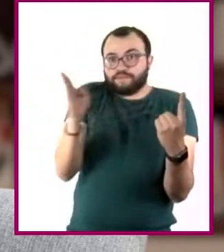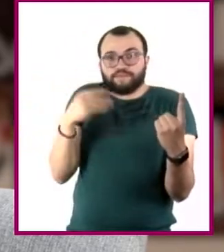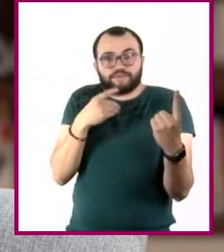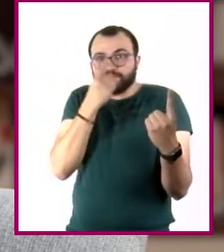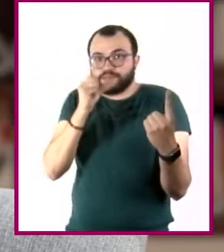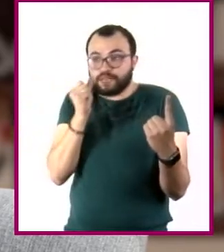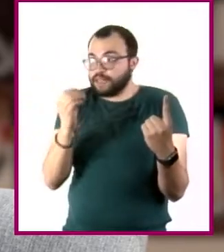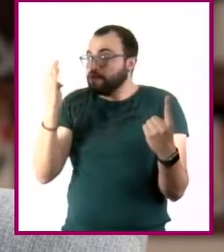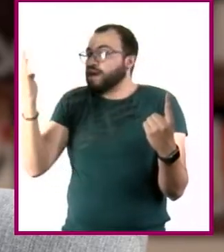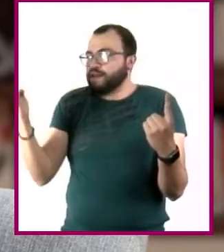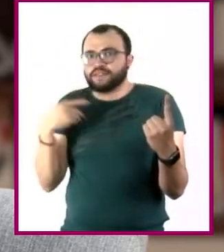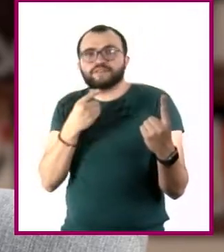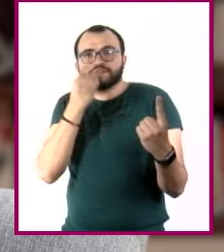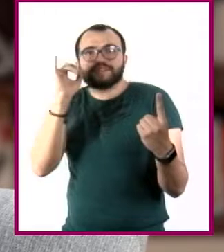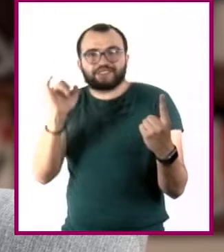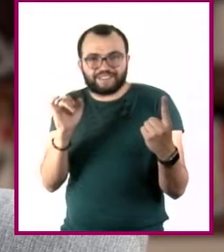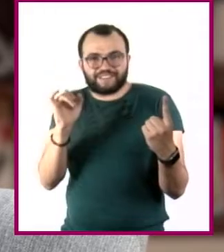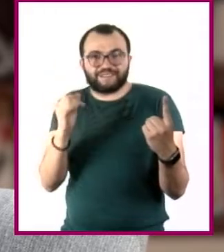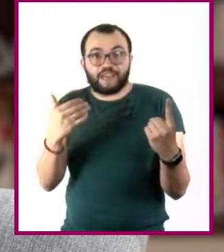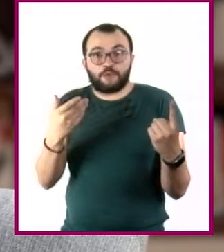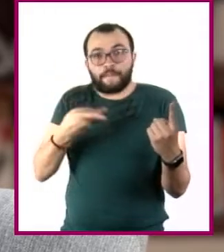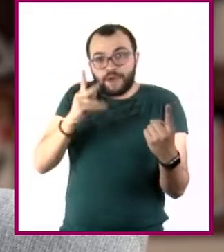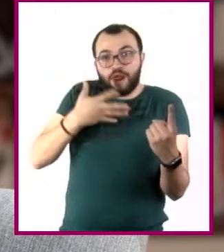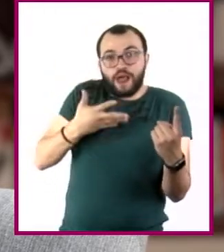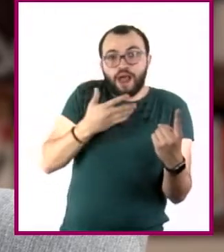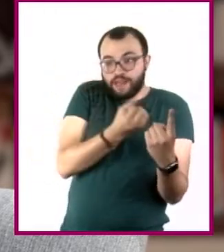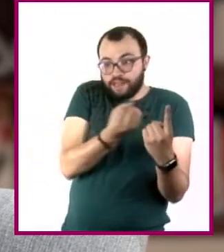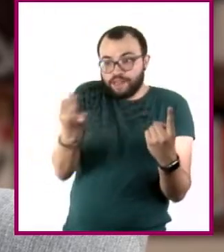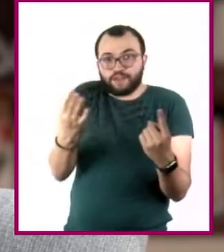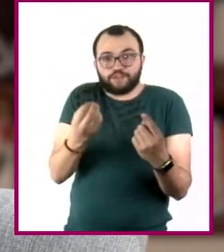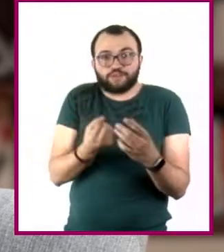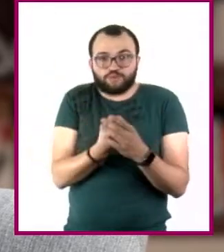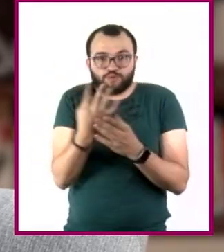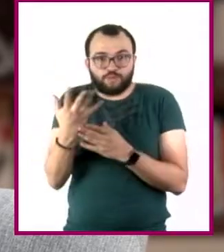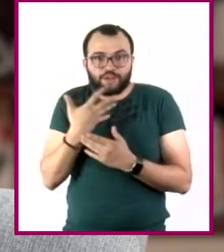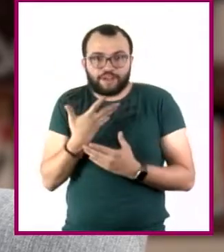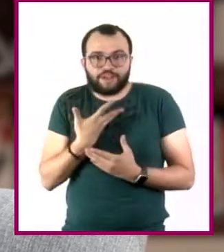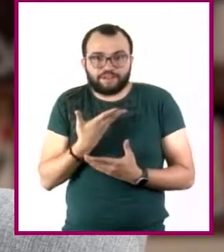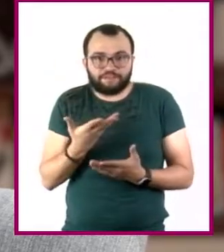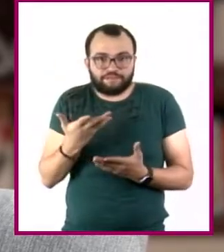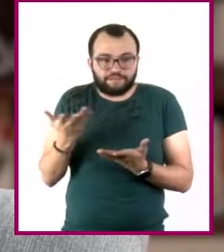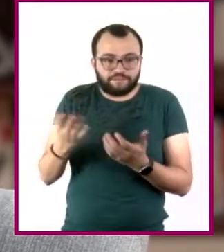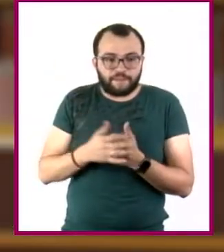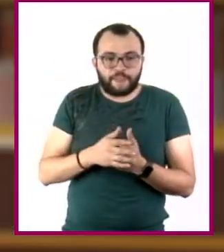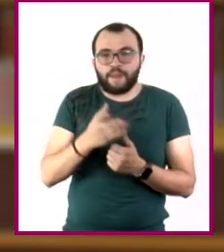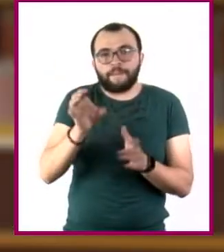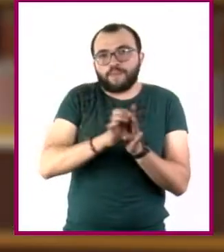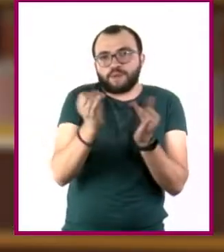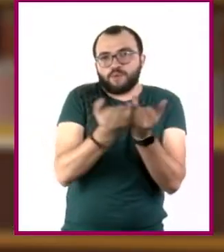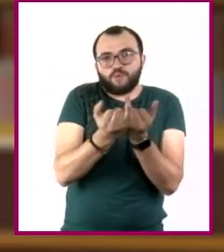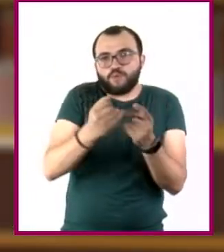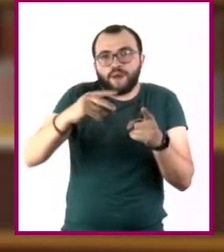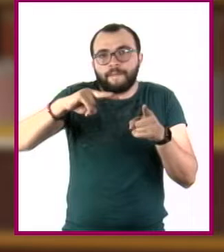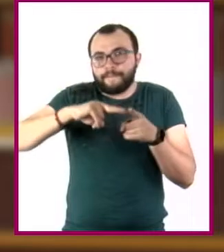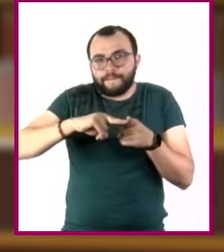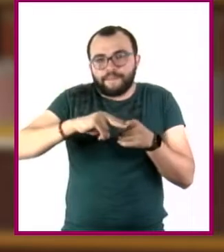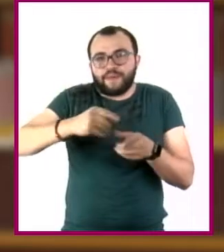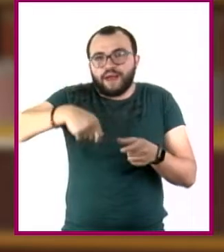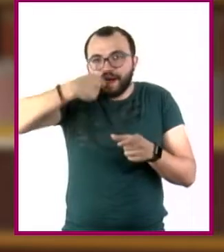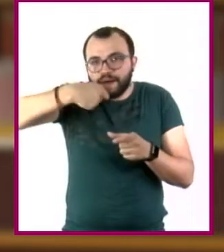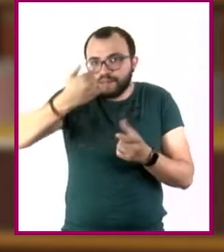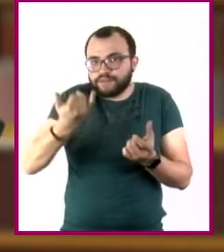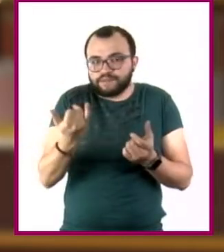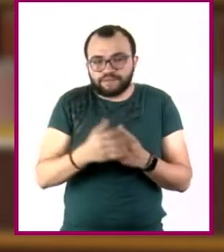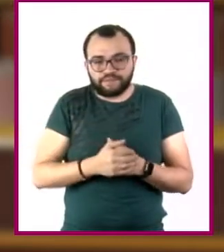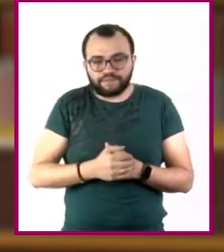uses para medir un terreno o calcular cuánto hay que pagar por 2 tazas de café y una rebanada de pastel. Ah, ¿sí?